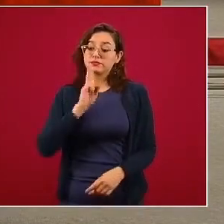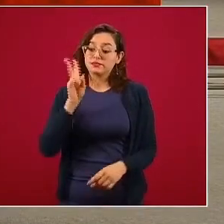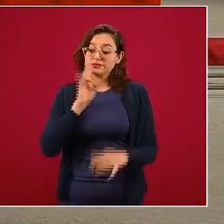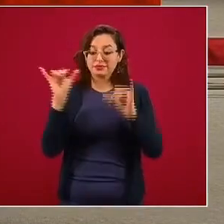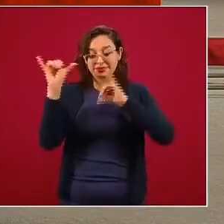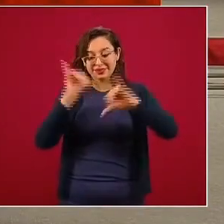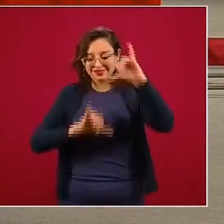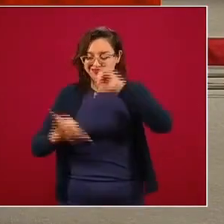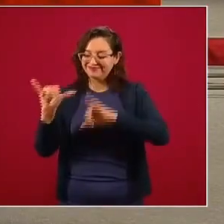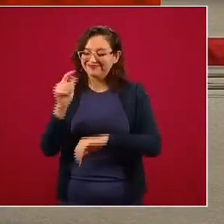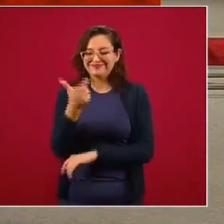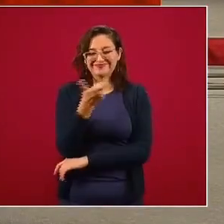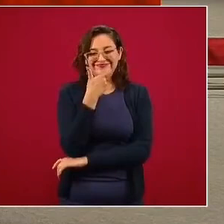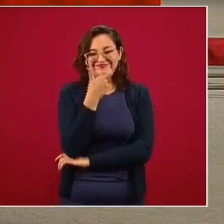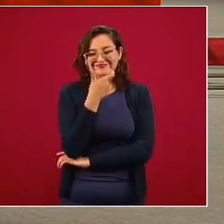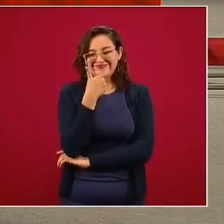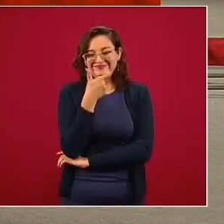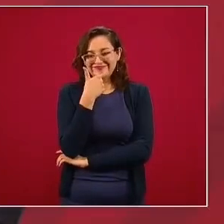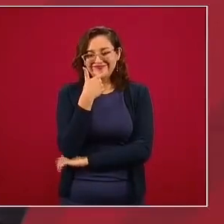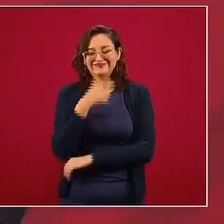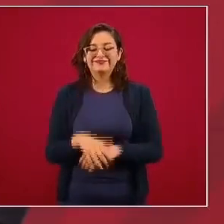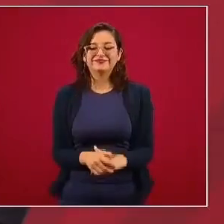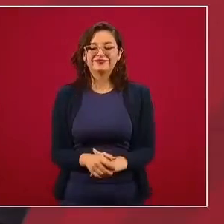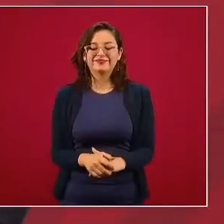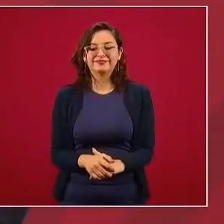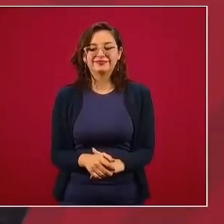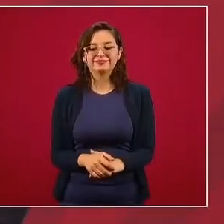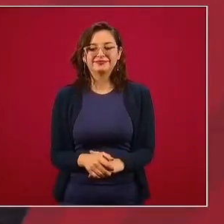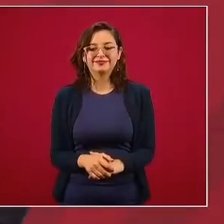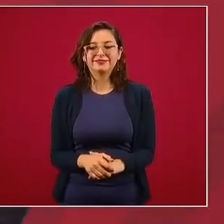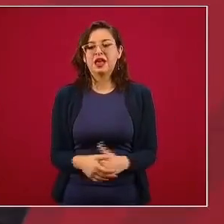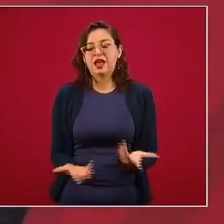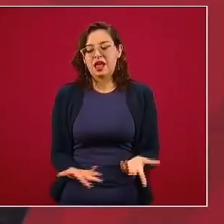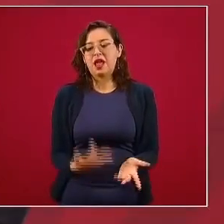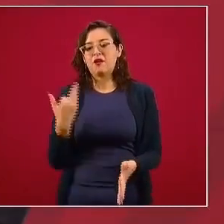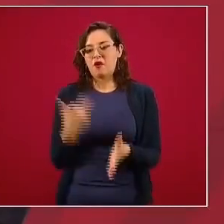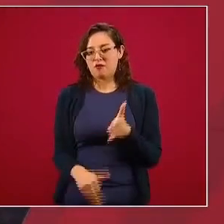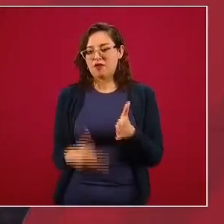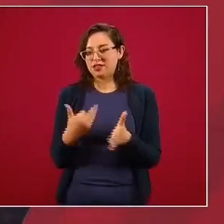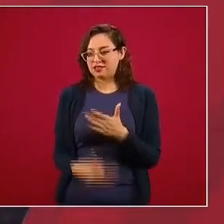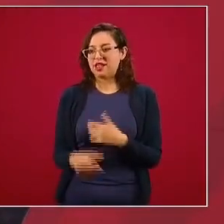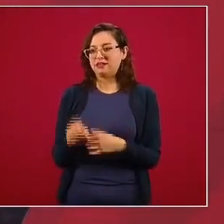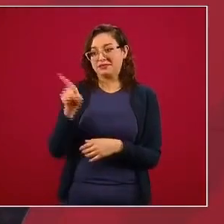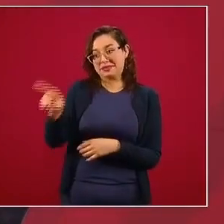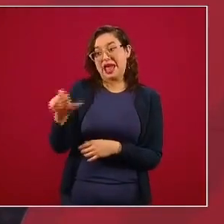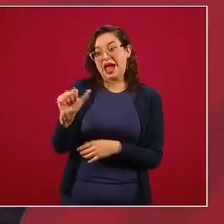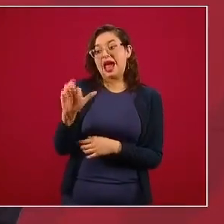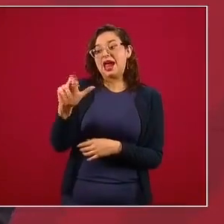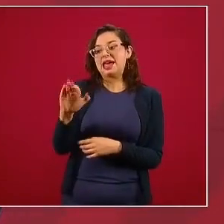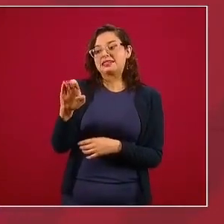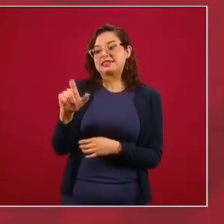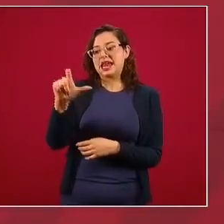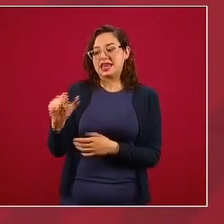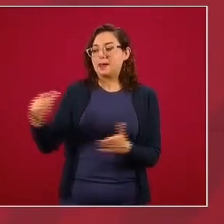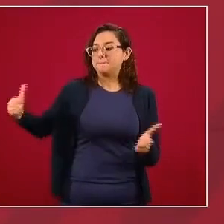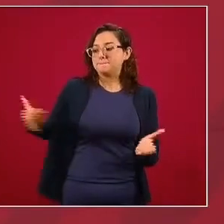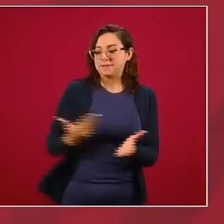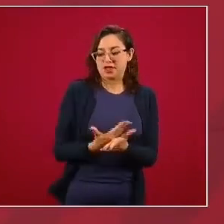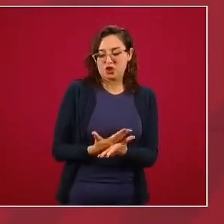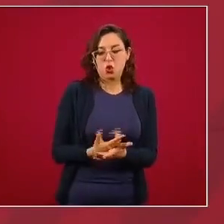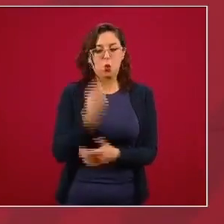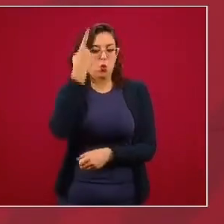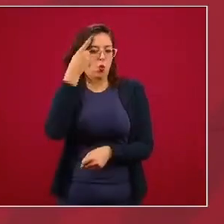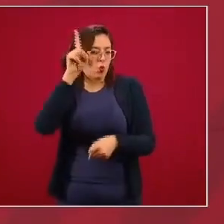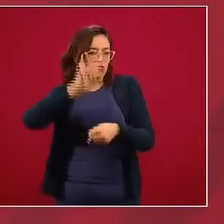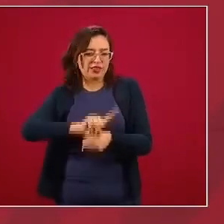pruebas, que está pendiente a petición de Araceli Aranday, y le agradecemos la petición, que vamos a dedicar una